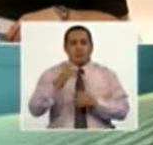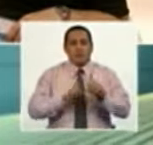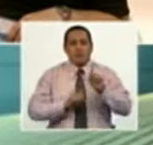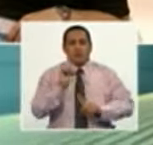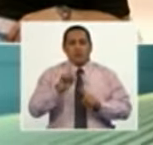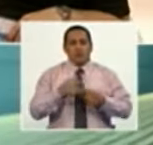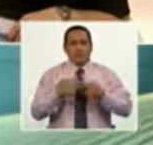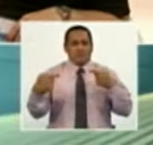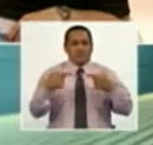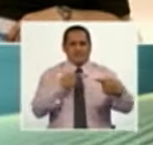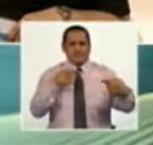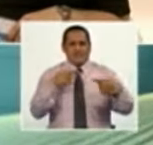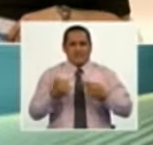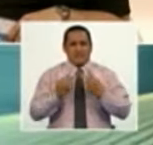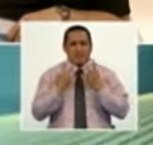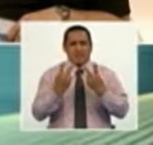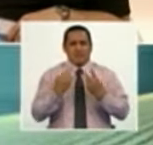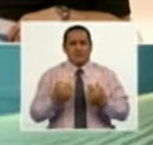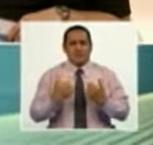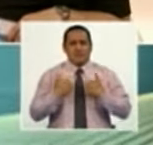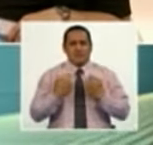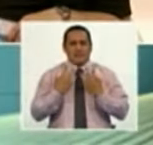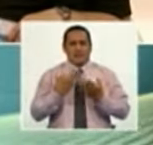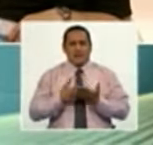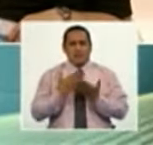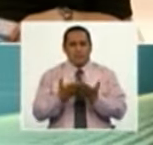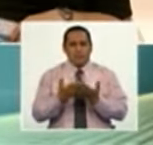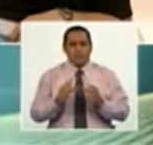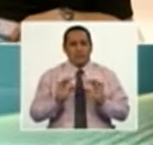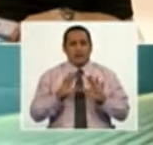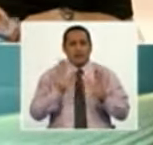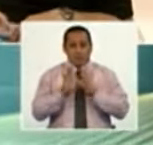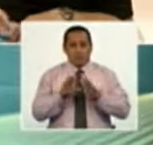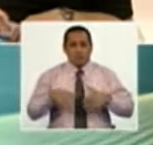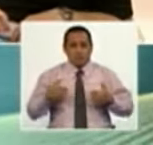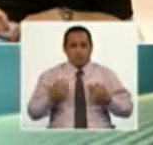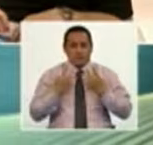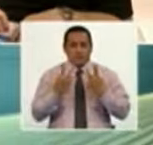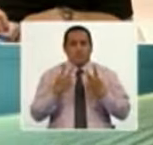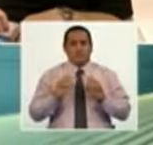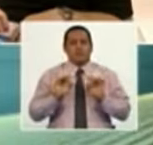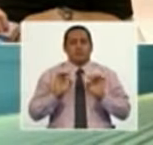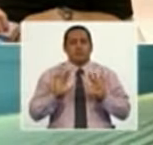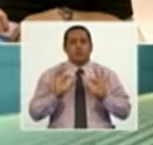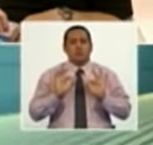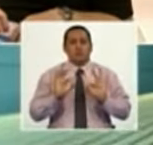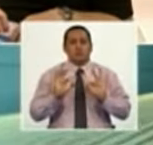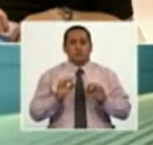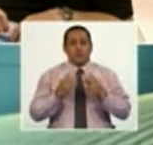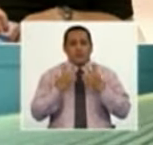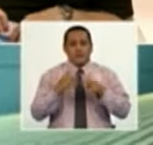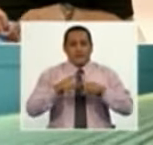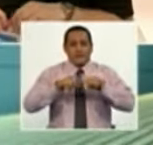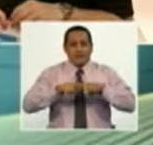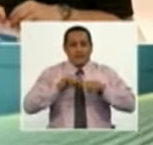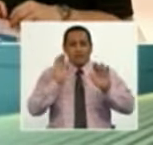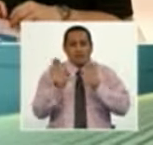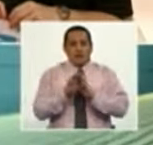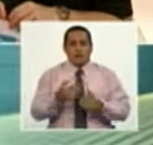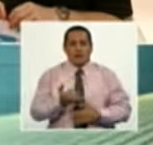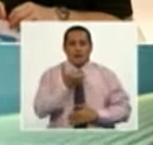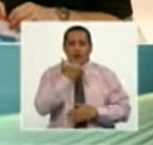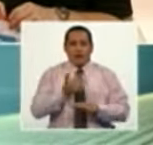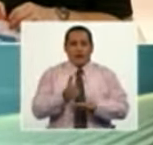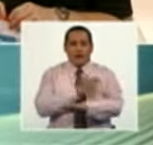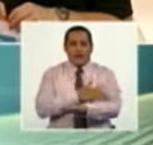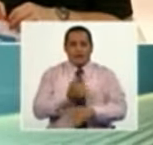alguna enemistad, termina siéndola evidente. ¿También puede pasar eso? Sí, justamente todo va a depender del tipo de